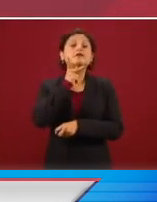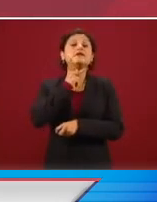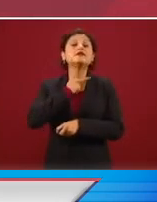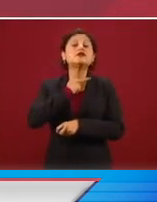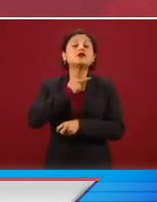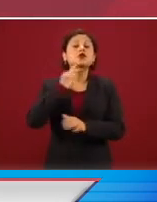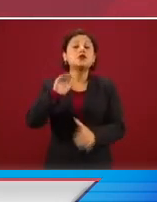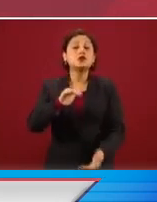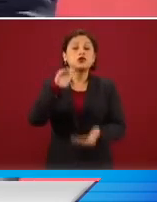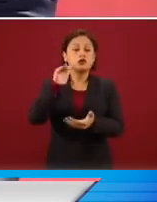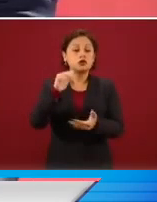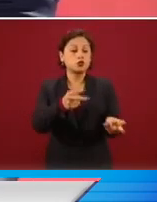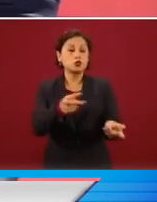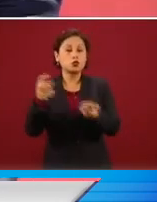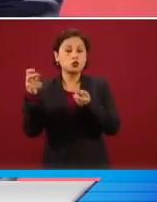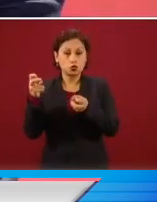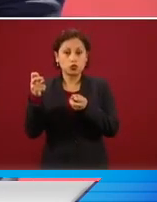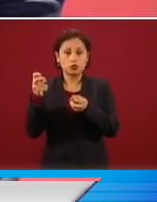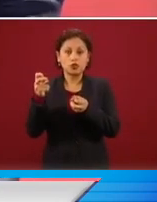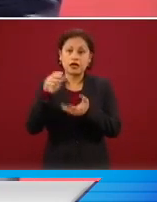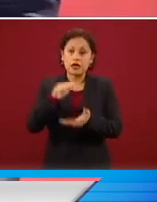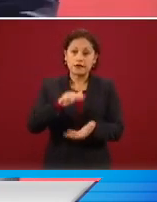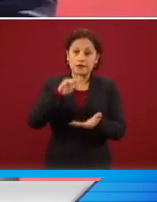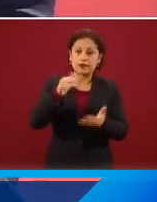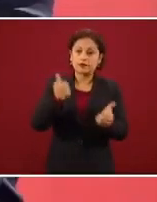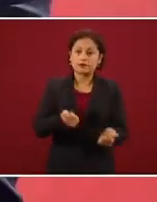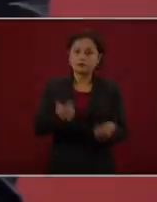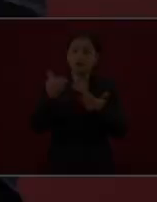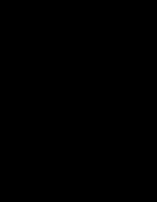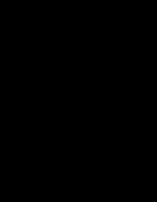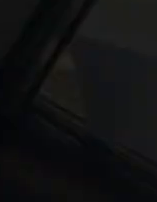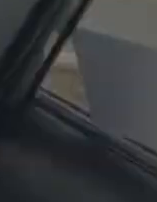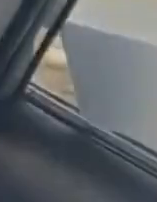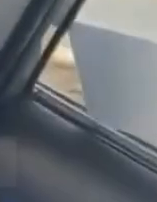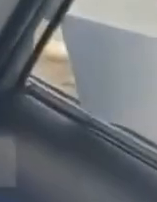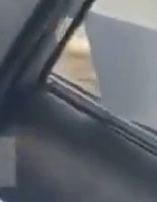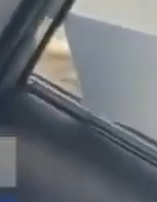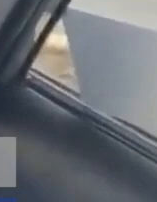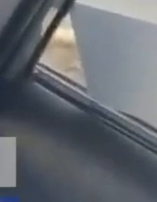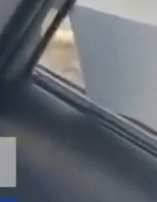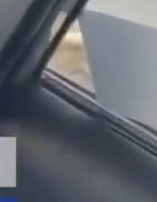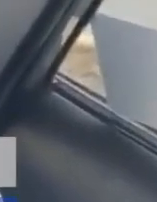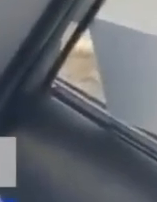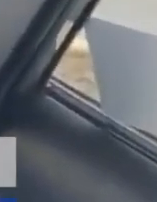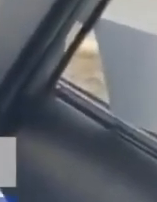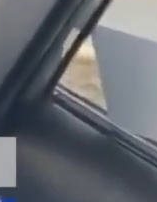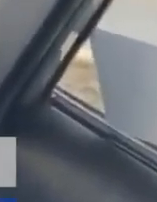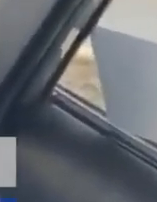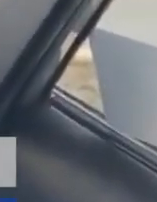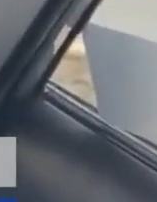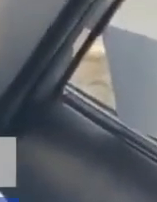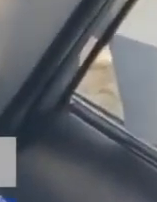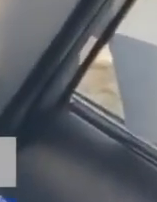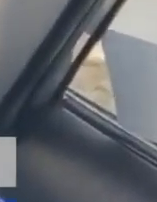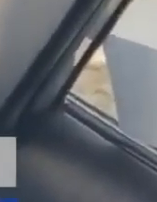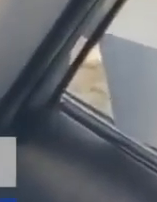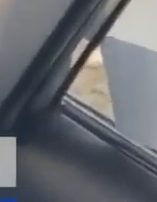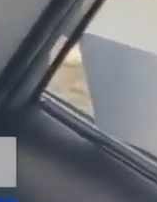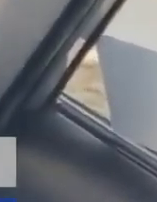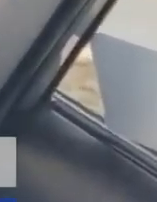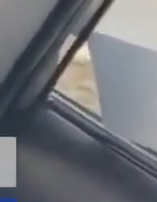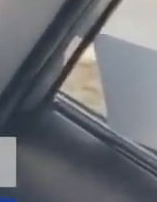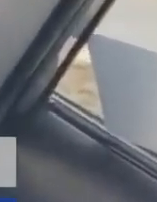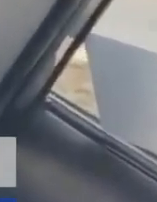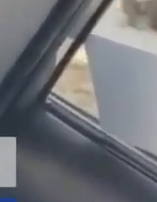mejor avión que había en ese momento en el mundo, que no lo tenía ni Obama. Finalmente nos solidarizamos con el canal Sin Censura